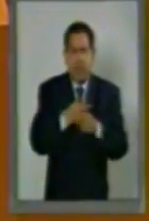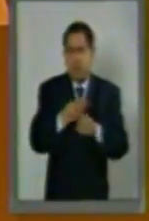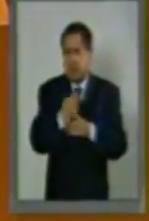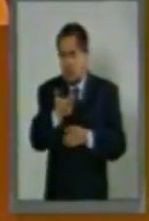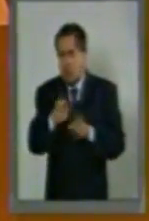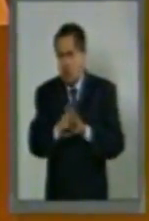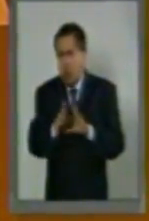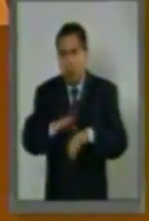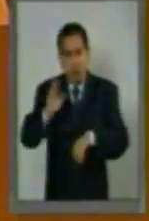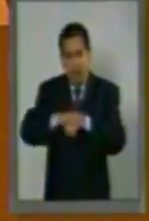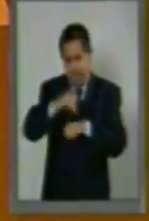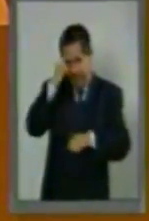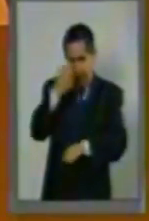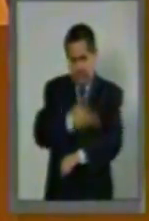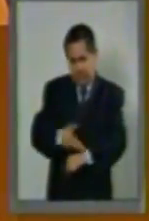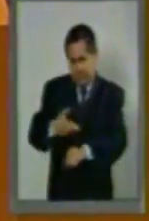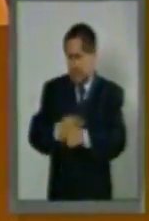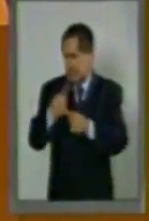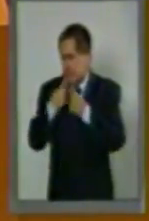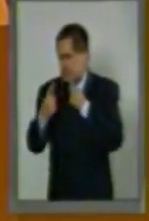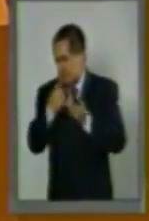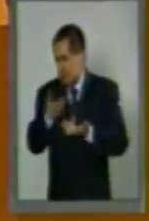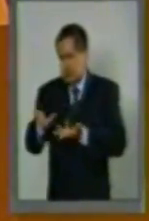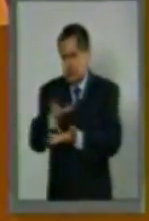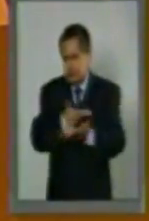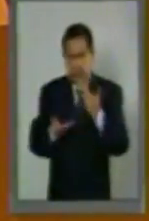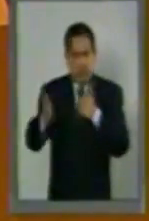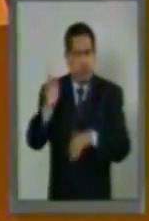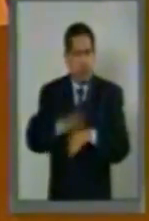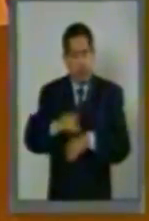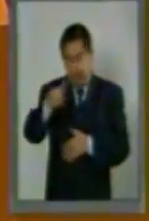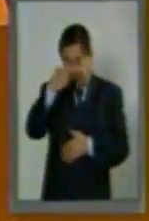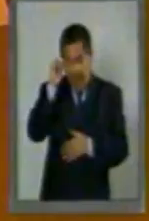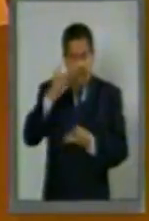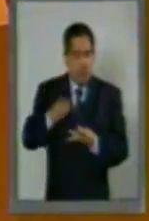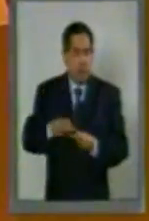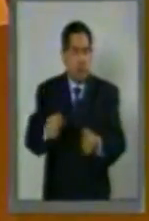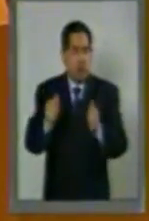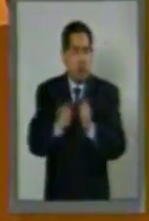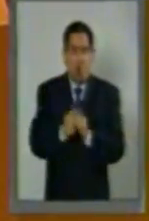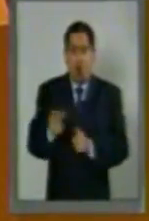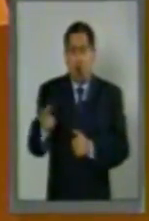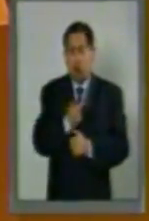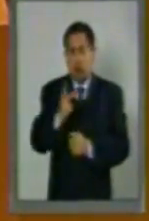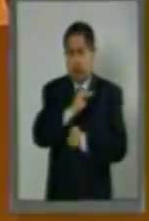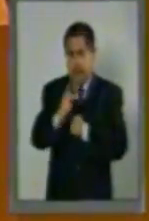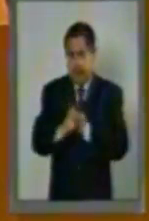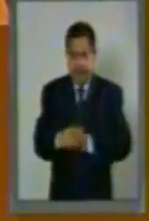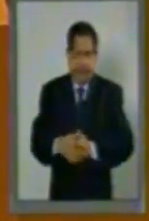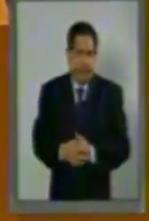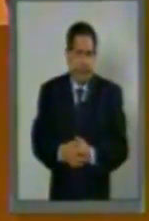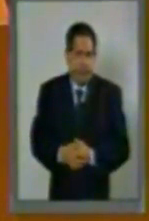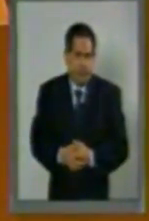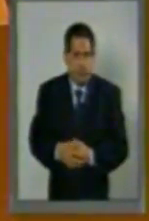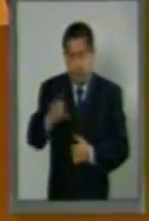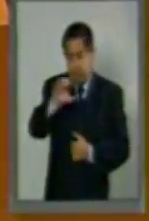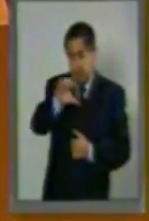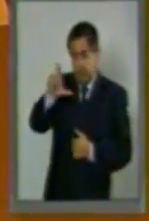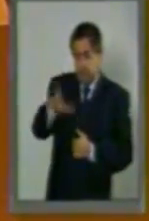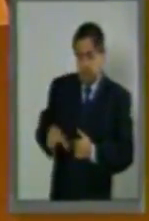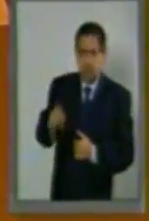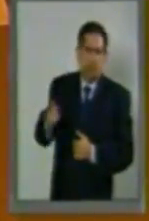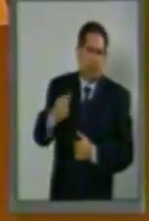de facilitar, fomentar y hacer más eficiente el intercambio comercial bilateral. Costa Rica es un